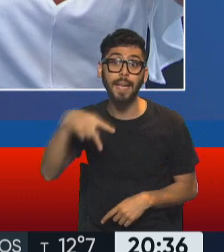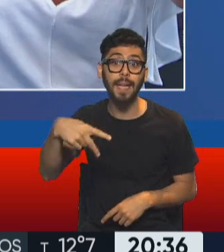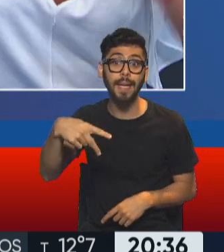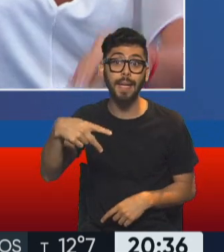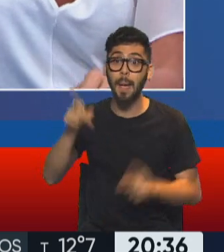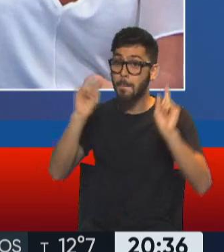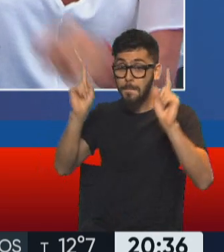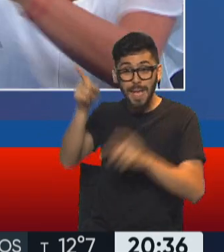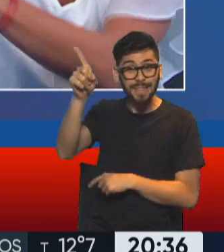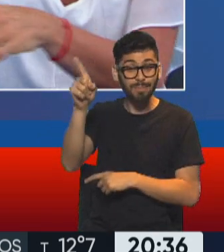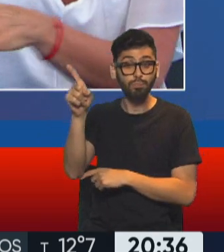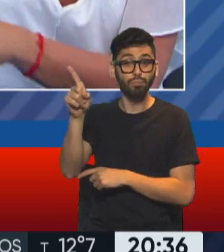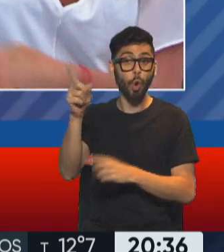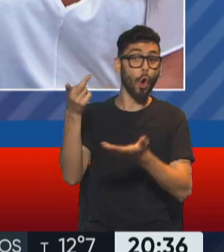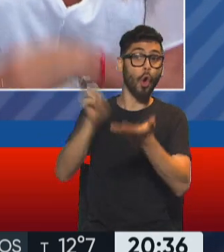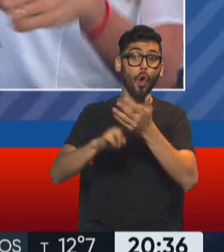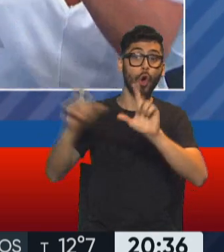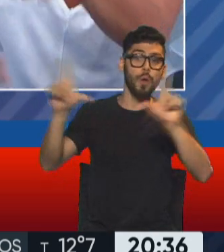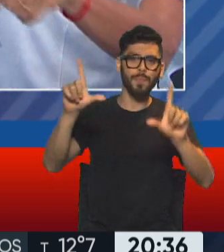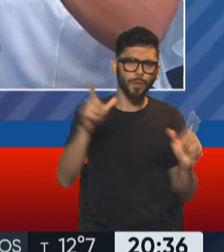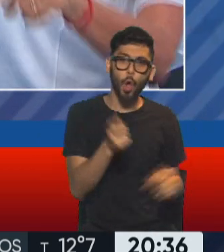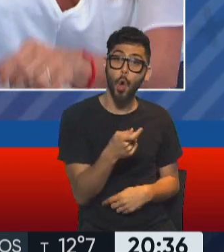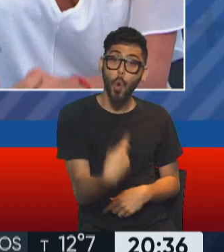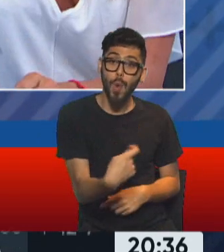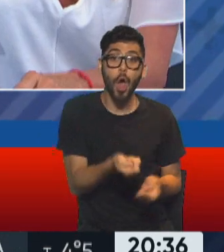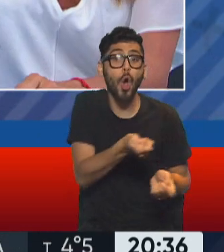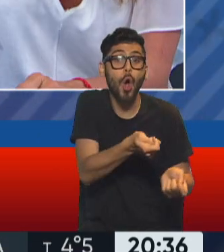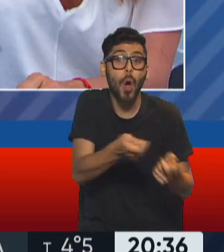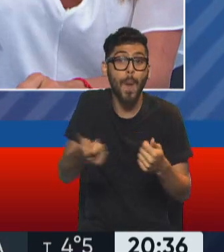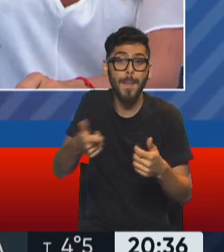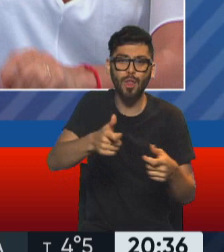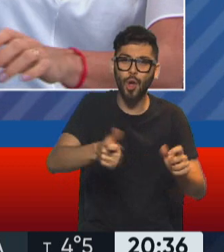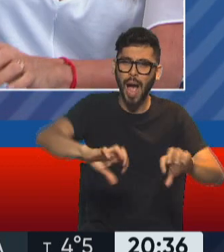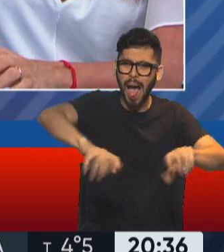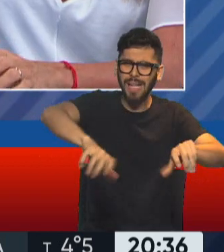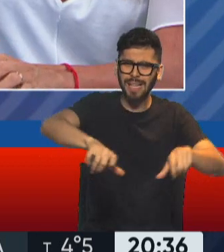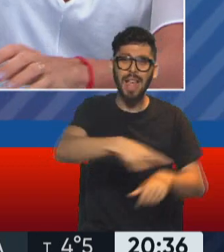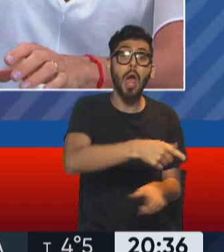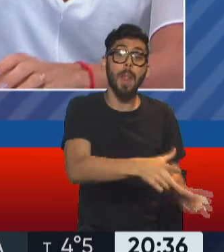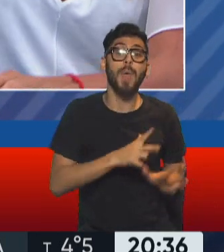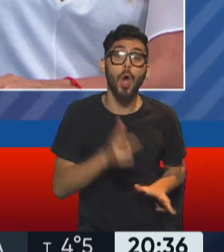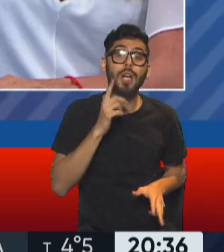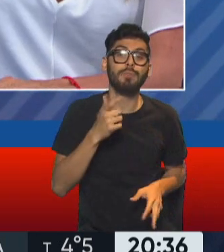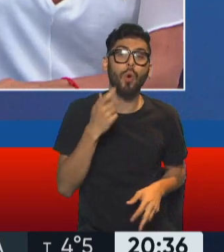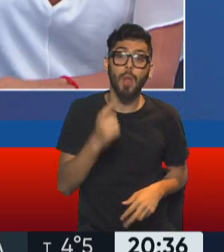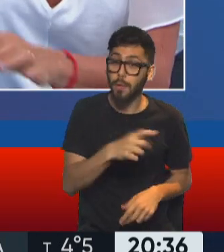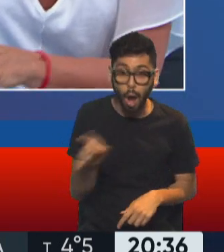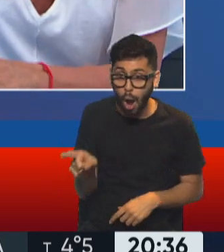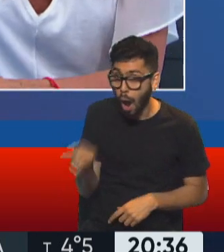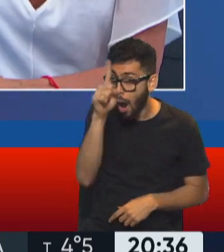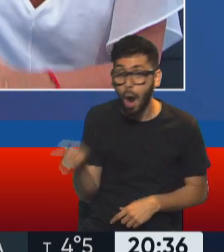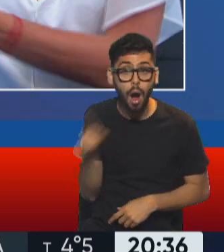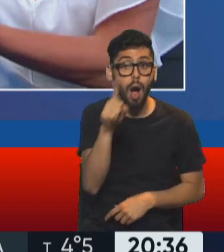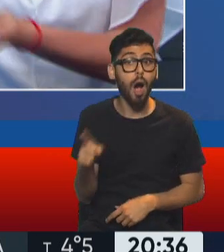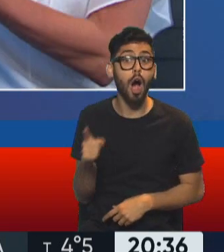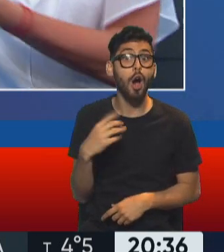replicando esto mismo. Ajá. Y había un matrimonio de jubilados comprando unas griferías. ¿Sabes qué me dijeron? Primero me dijeron... sos vos, estás acá,